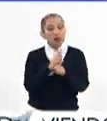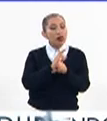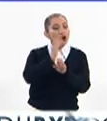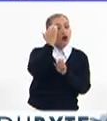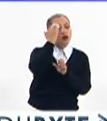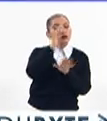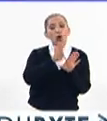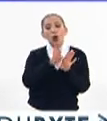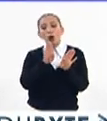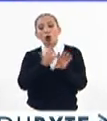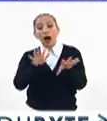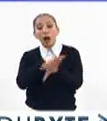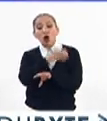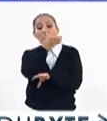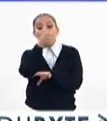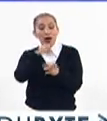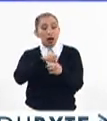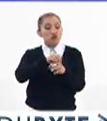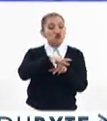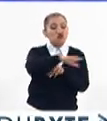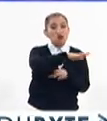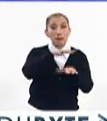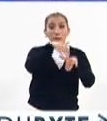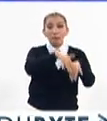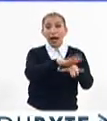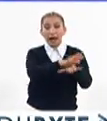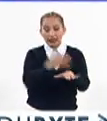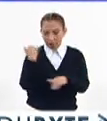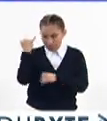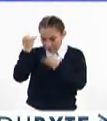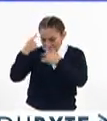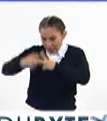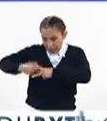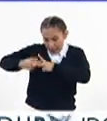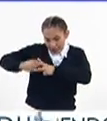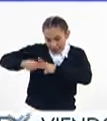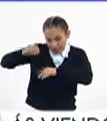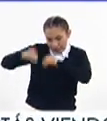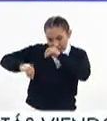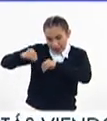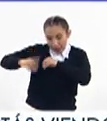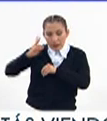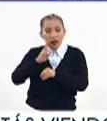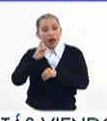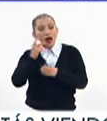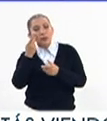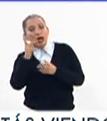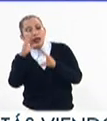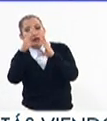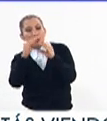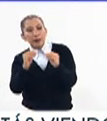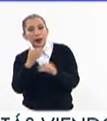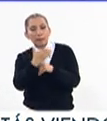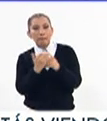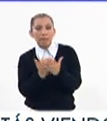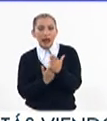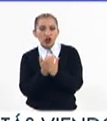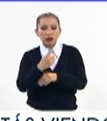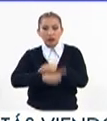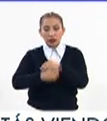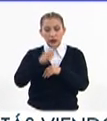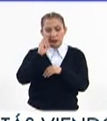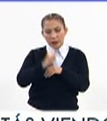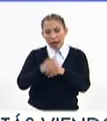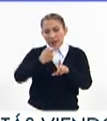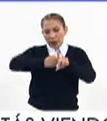de conocer cómo el cambio climático afecta a los océanos y construir modelos matemáticos de predicción y mitigación de daños. Esta herramienta registra